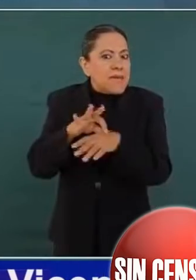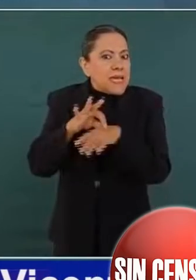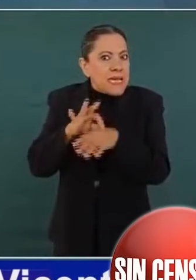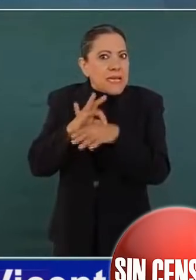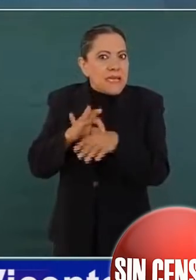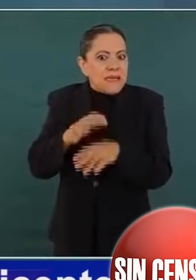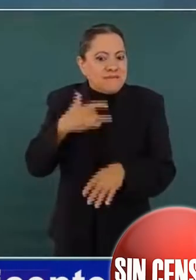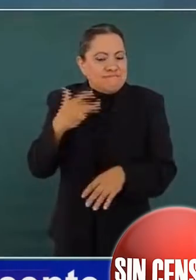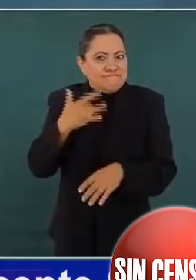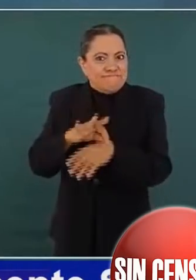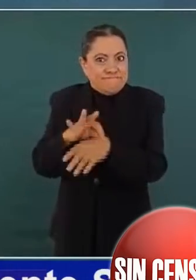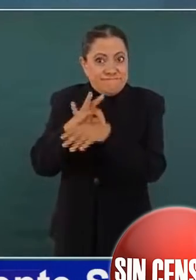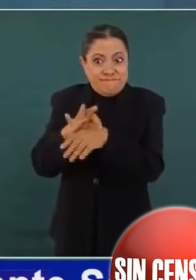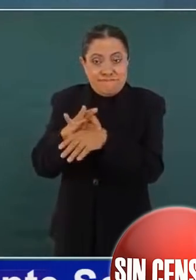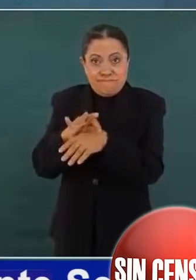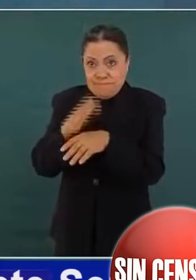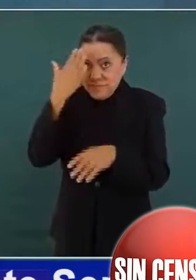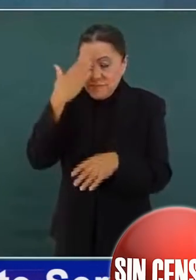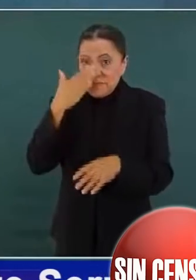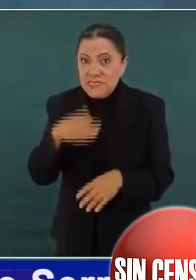lo que